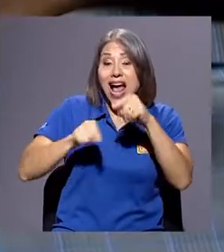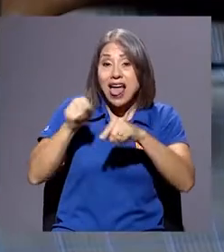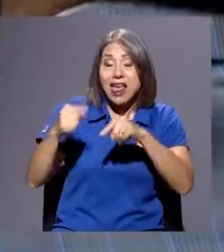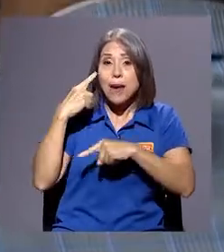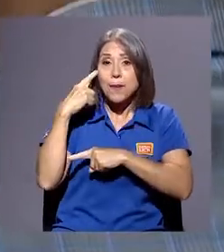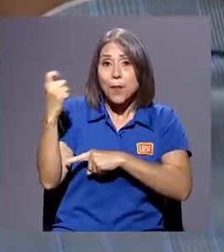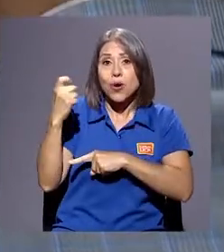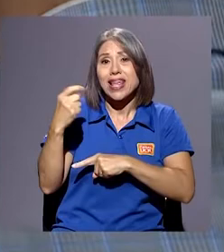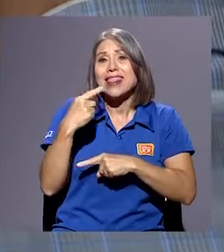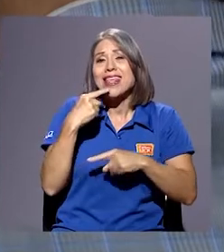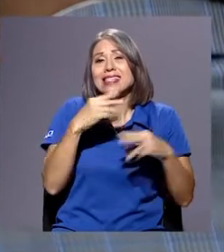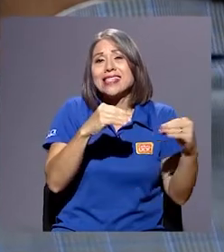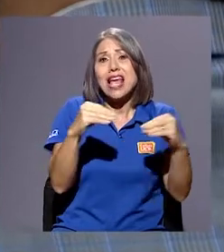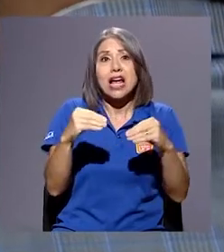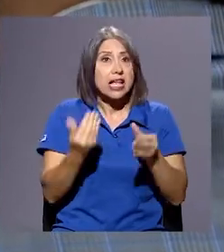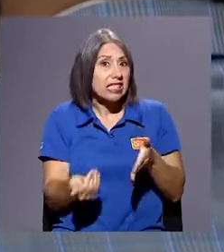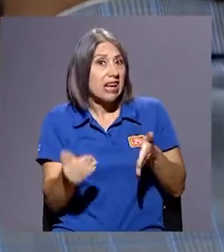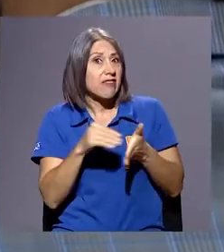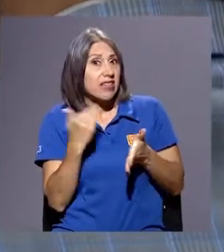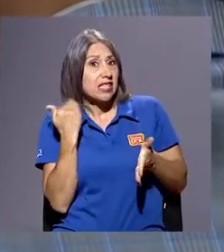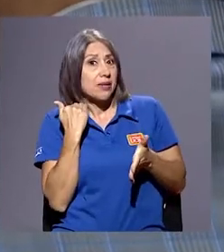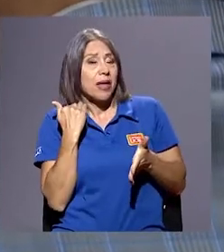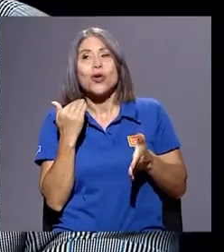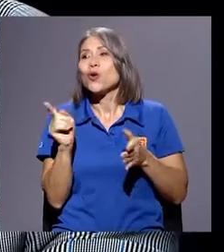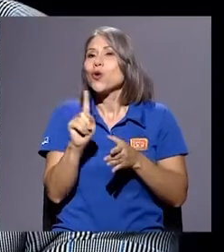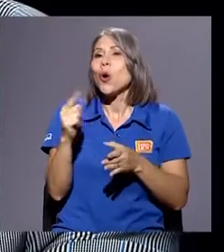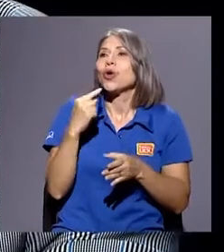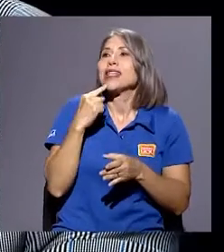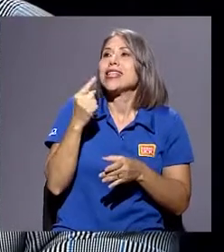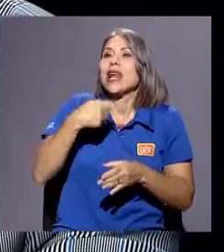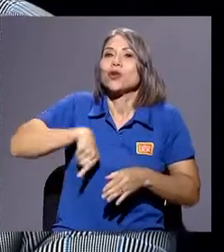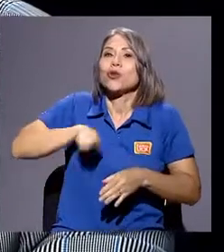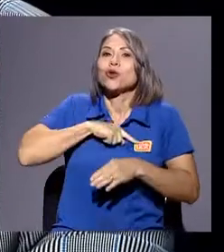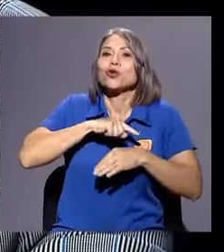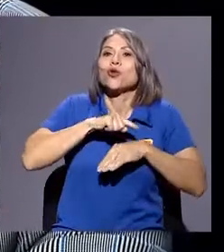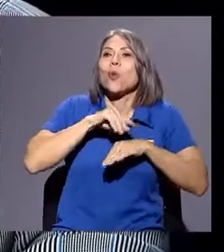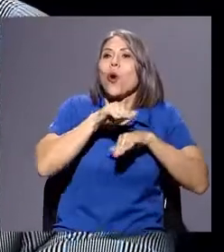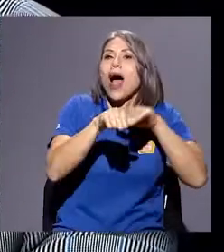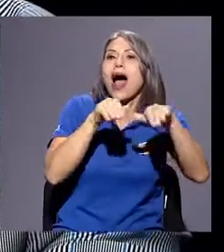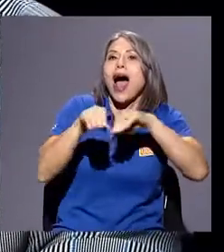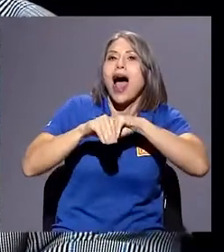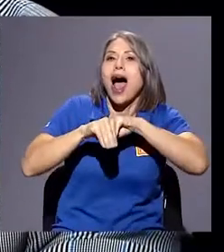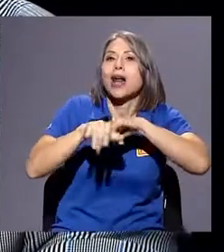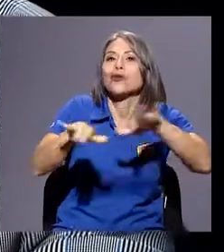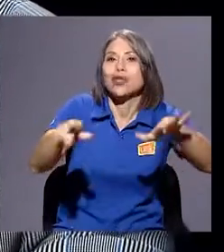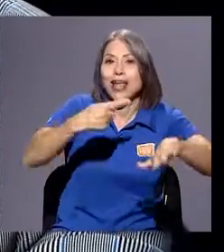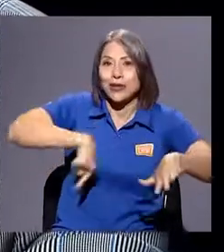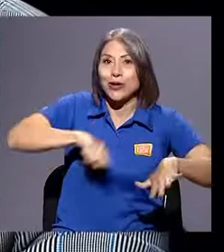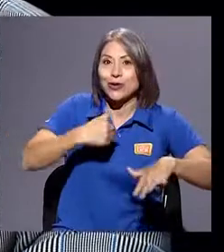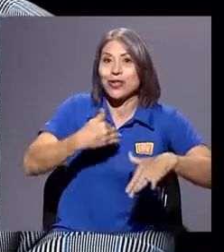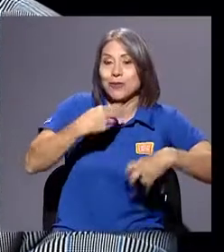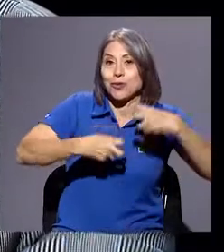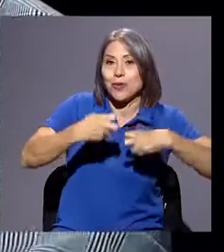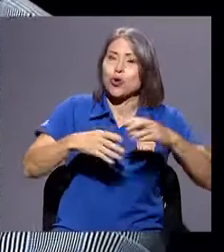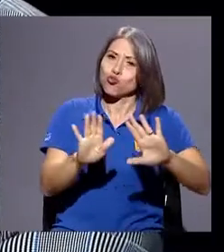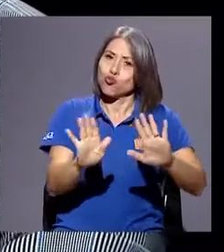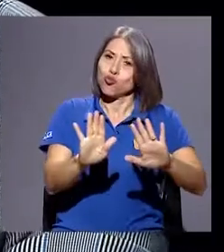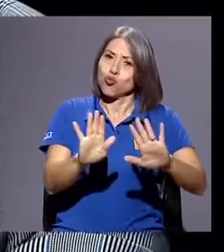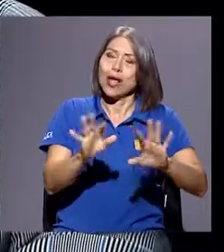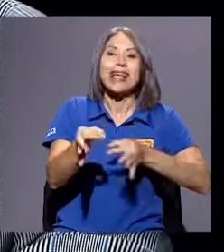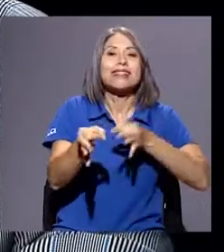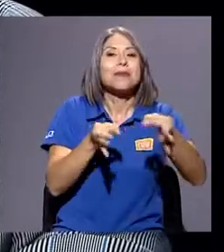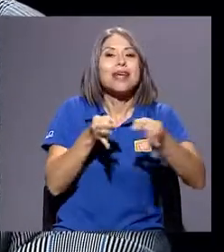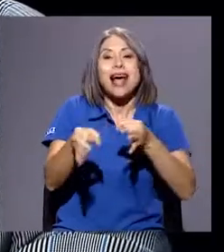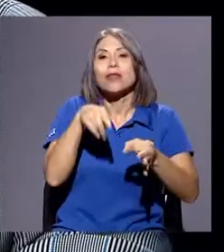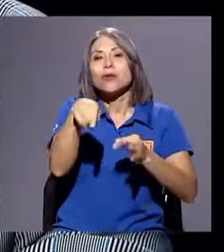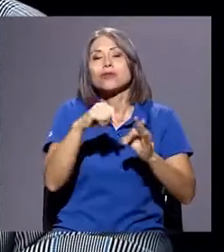revictimizando, anunciando más bien que teníamos ese problema. No, estábamos más bien explicando que eso es un delito.